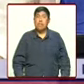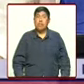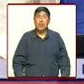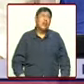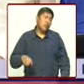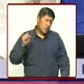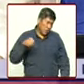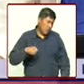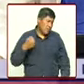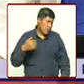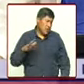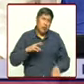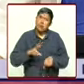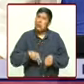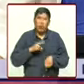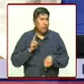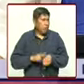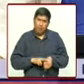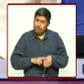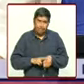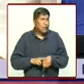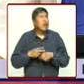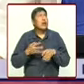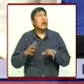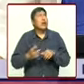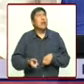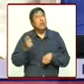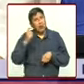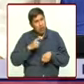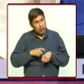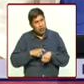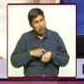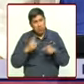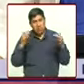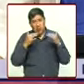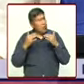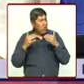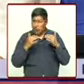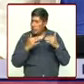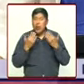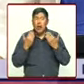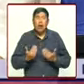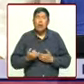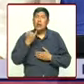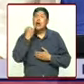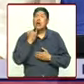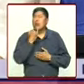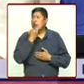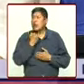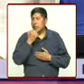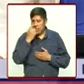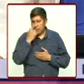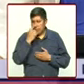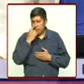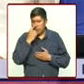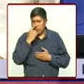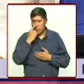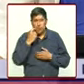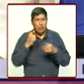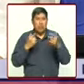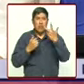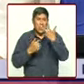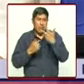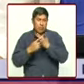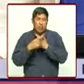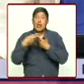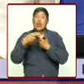Sí, para nosotros ya esto es normal. Nosotros ya pasamos, no es la primera guerra que pasamos aquí. Y ahorita Israel está enfrentando una guerra con tres frentes,